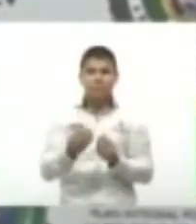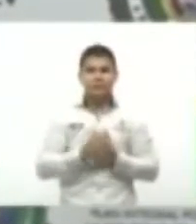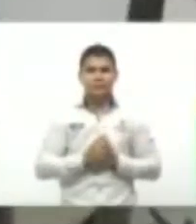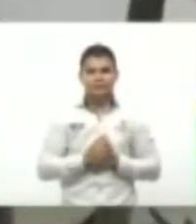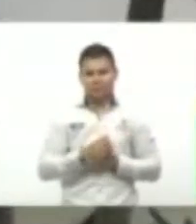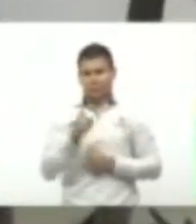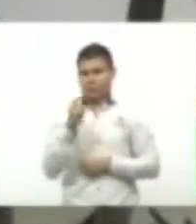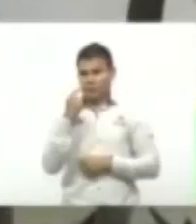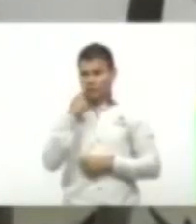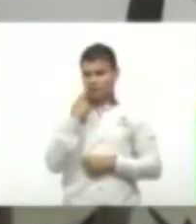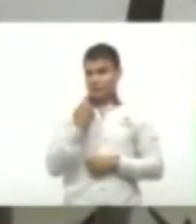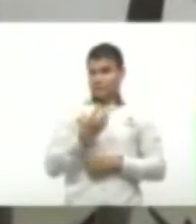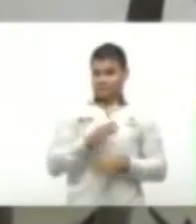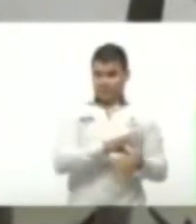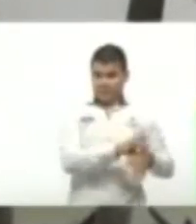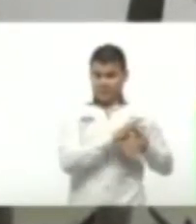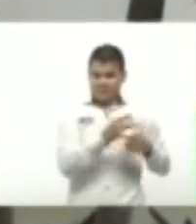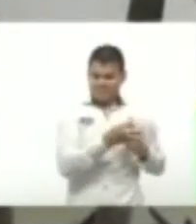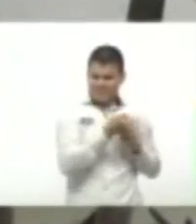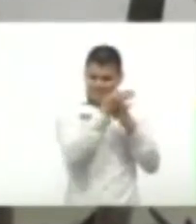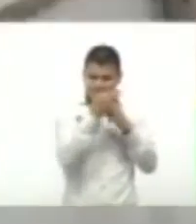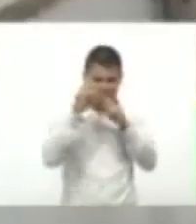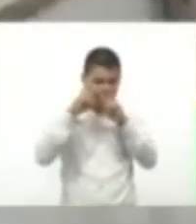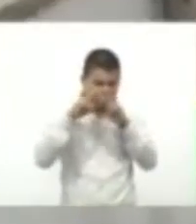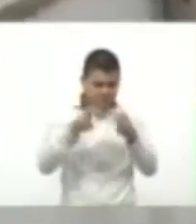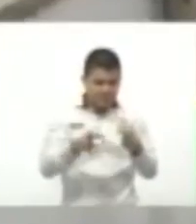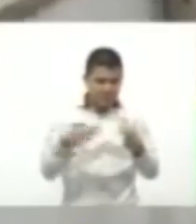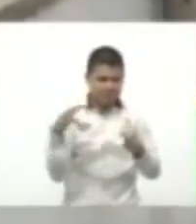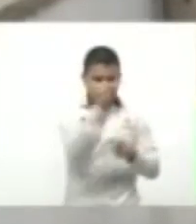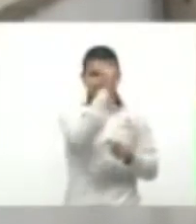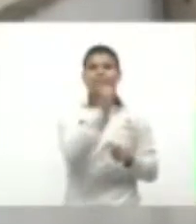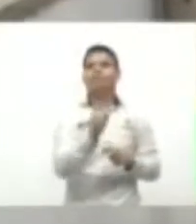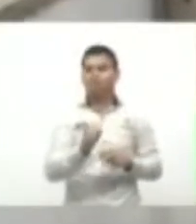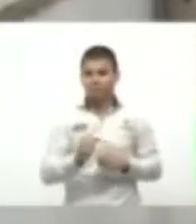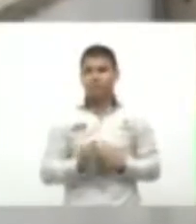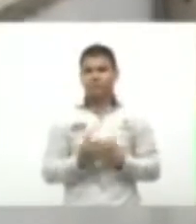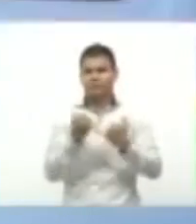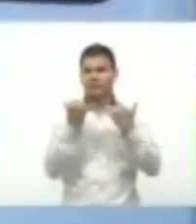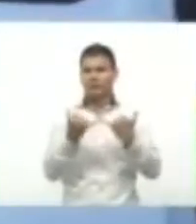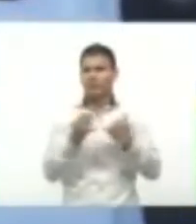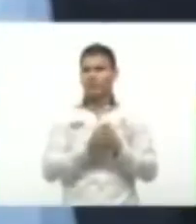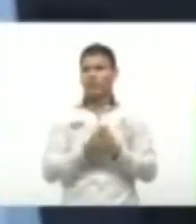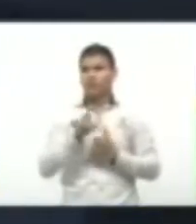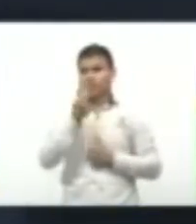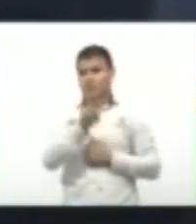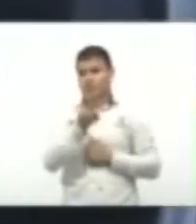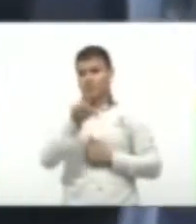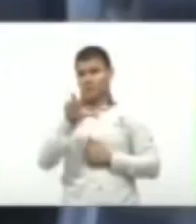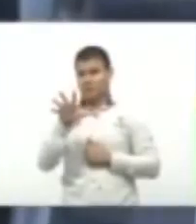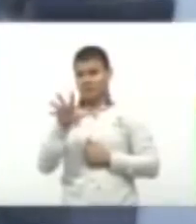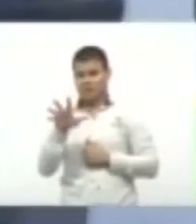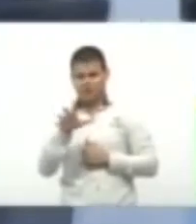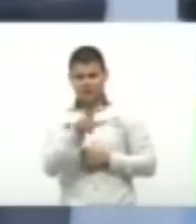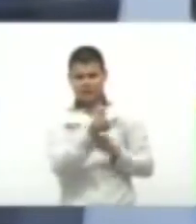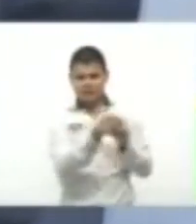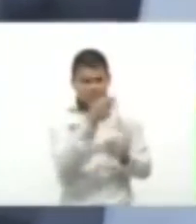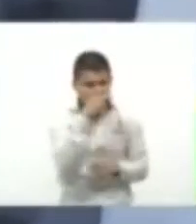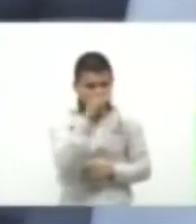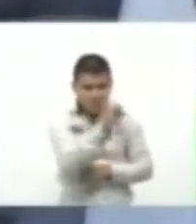de los exámenes. En la actualidad en Cartagena de Indias, la Fiscalía tiene 865 procesos activos por abuso sexual a